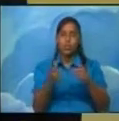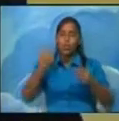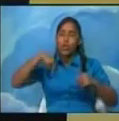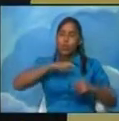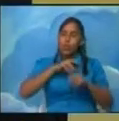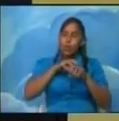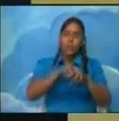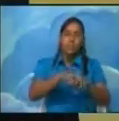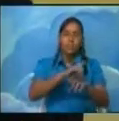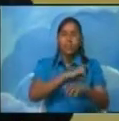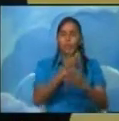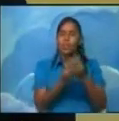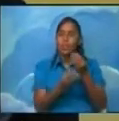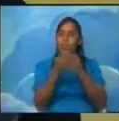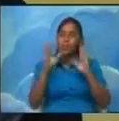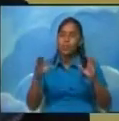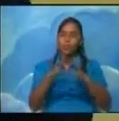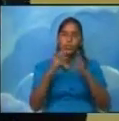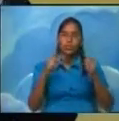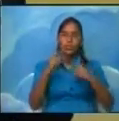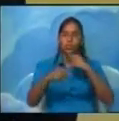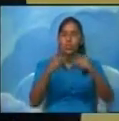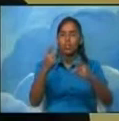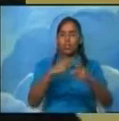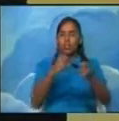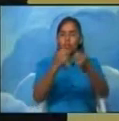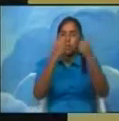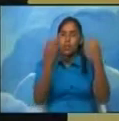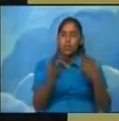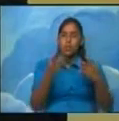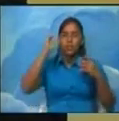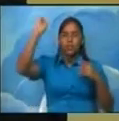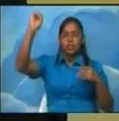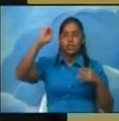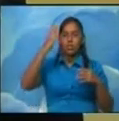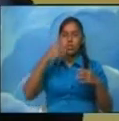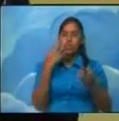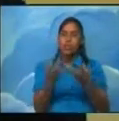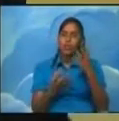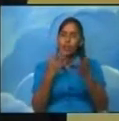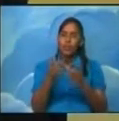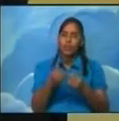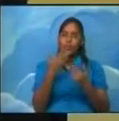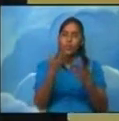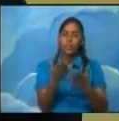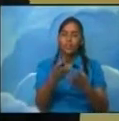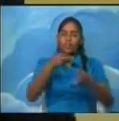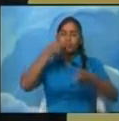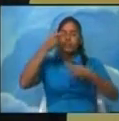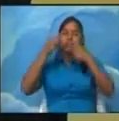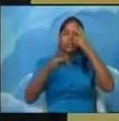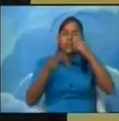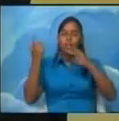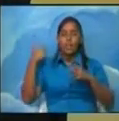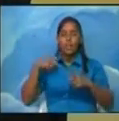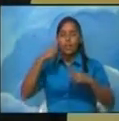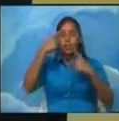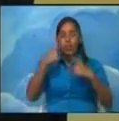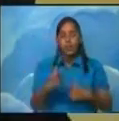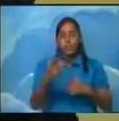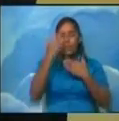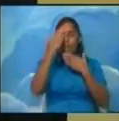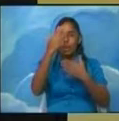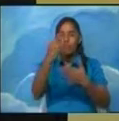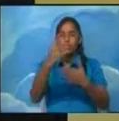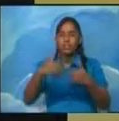ha llevado de la mano todos los días, nos provee del sol que nos calienta, nos da el oxígeno. Tenemos que ser